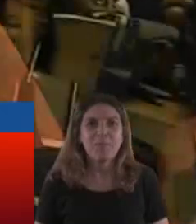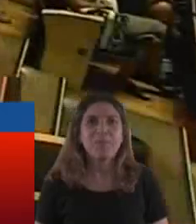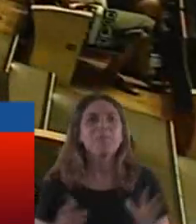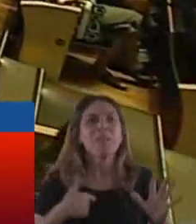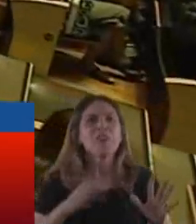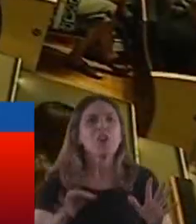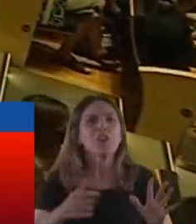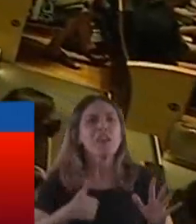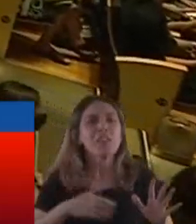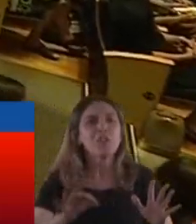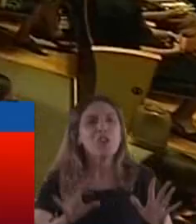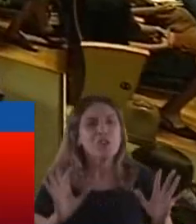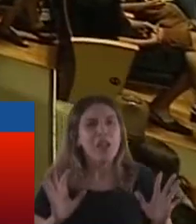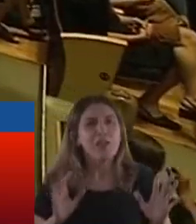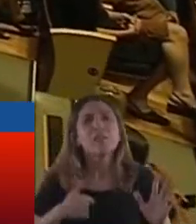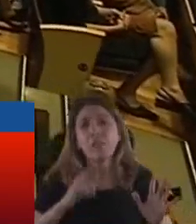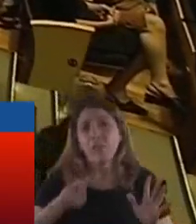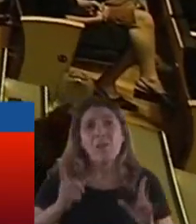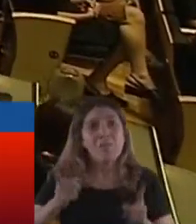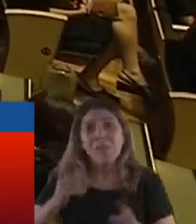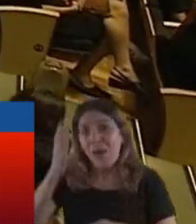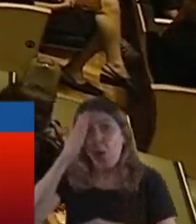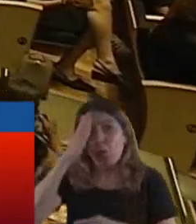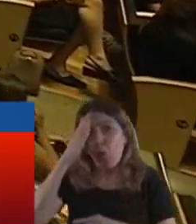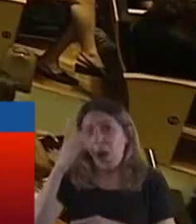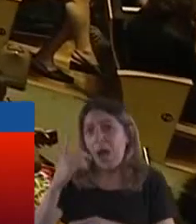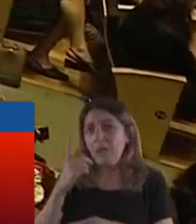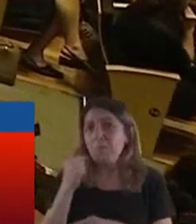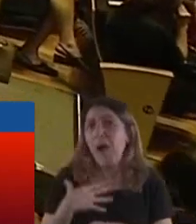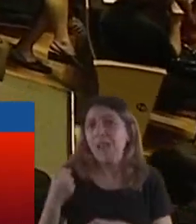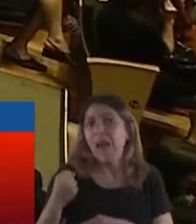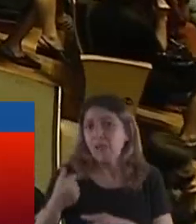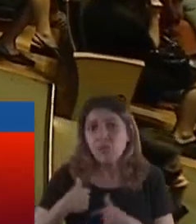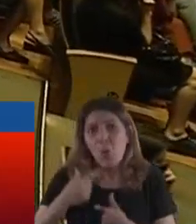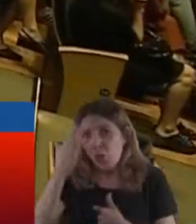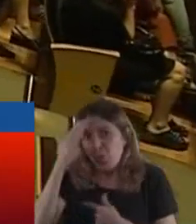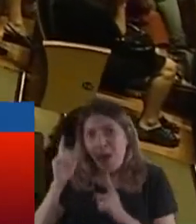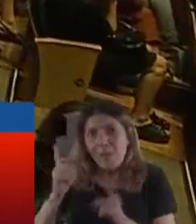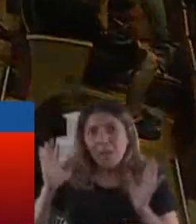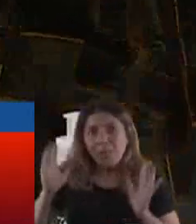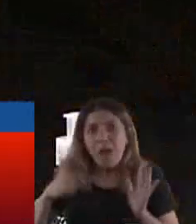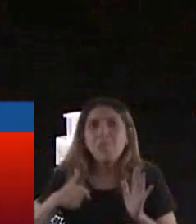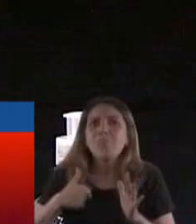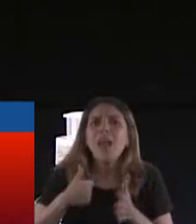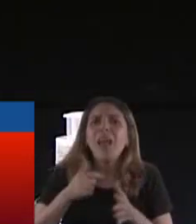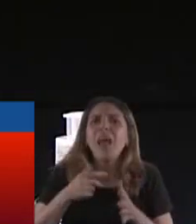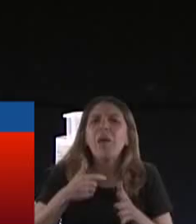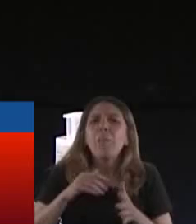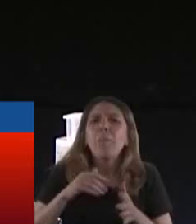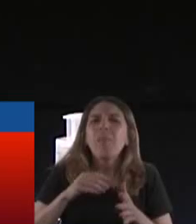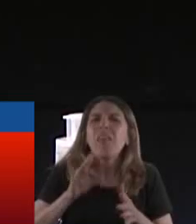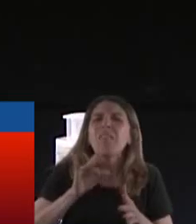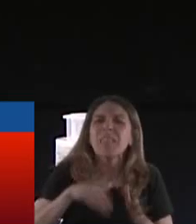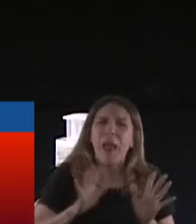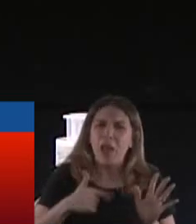Yo sé que yo también soy parte de esa cultura y que a mí me cuesta un poco menos, la digo porque hace mucho